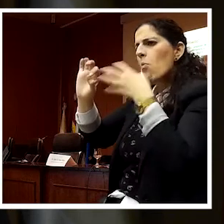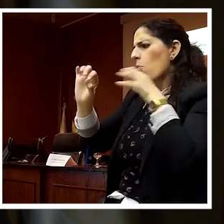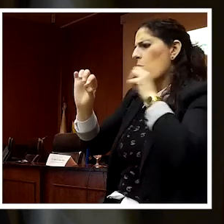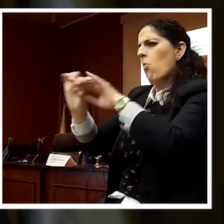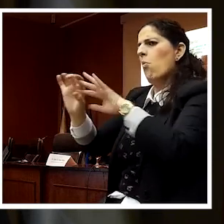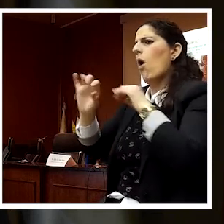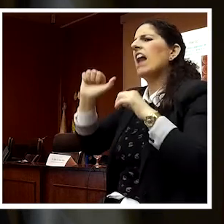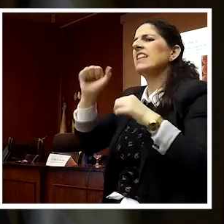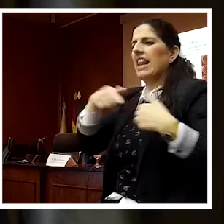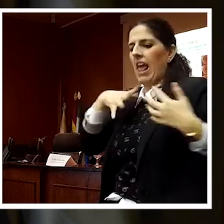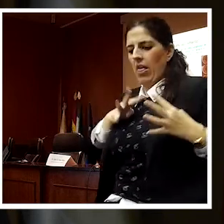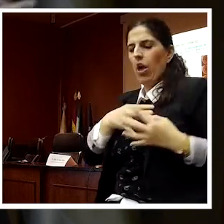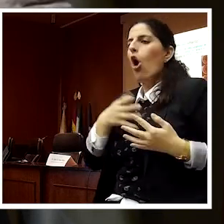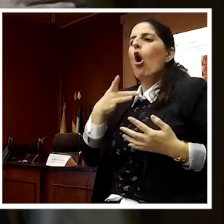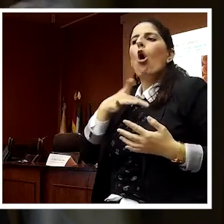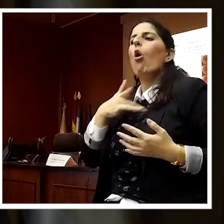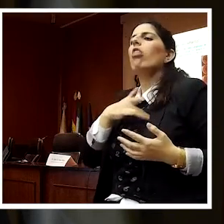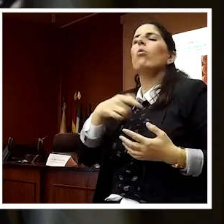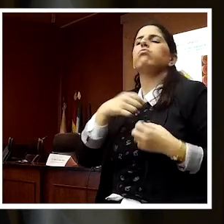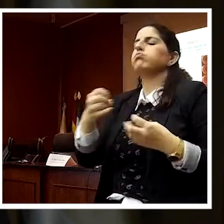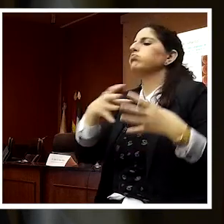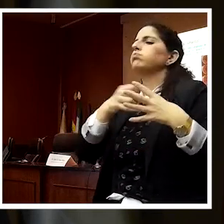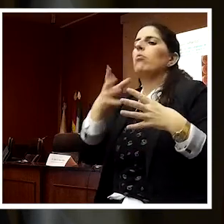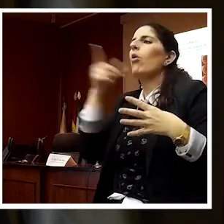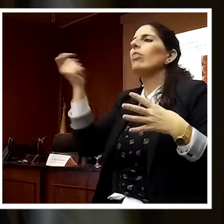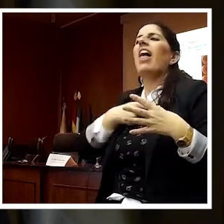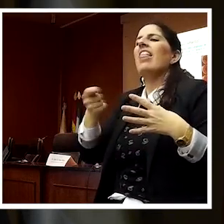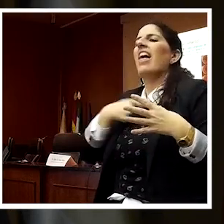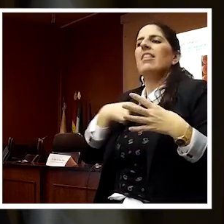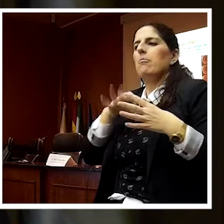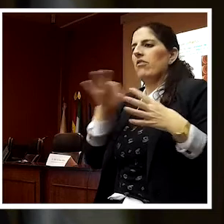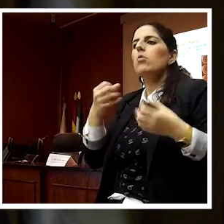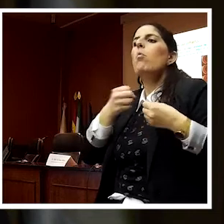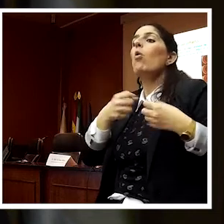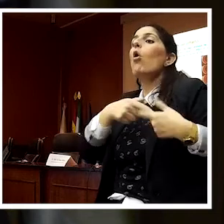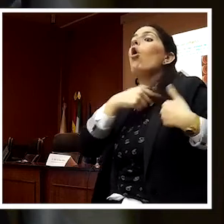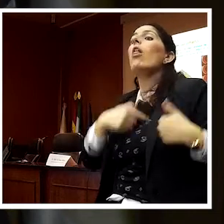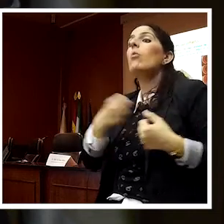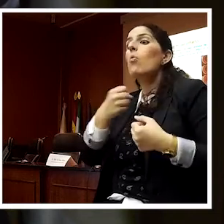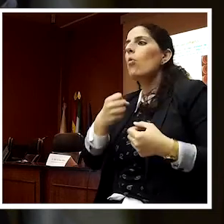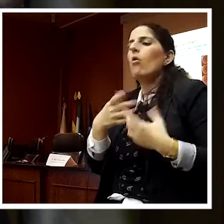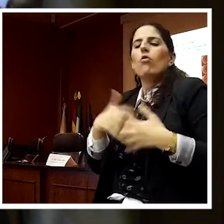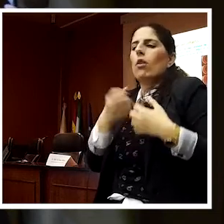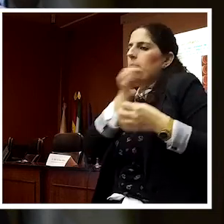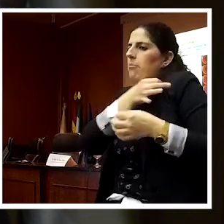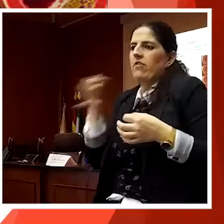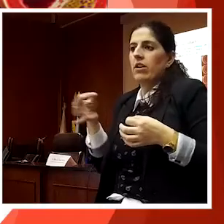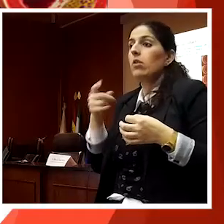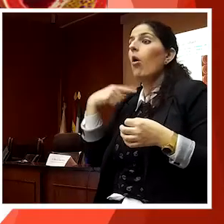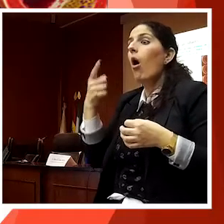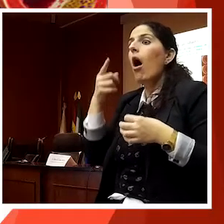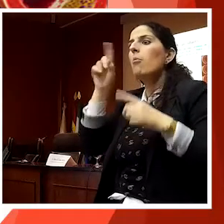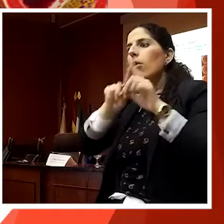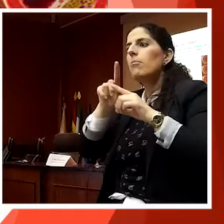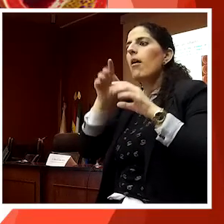que le da sangre al corazón para su nutrición. Al corazón llegan dos tipos de sangre, una la que entra por